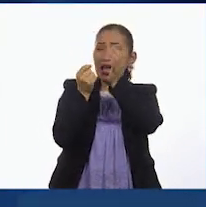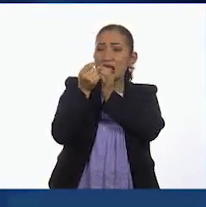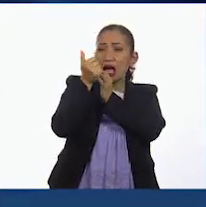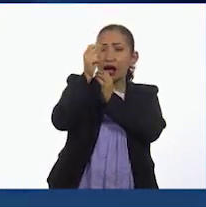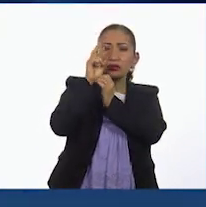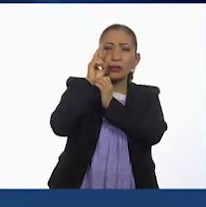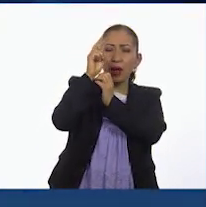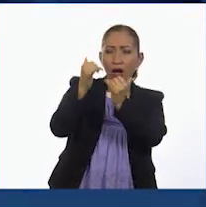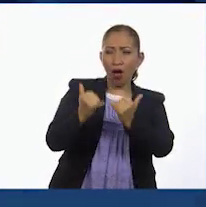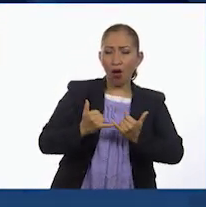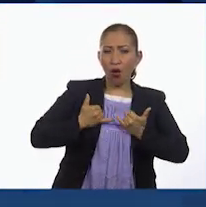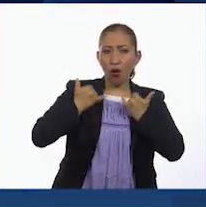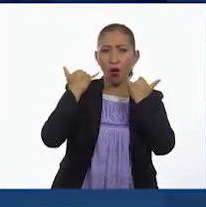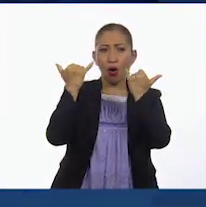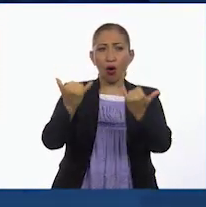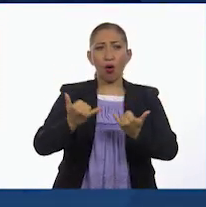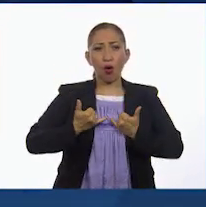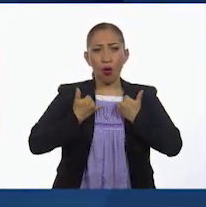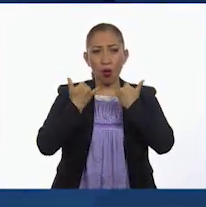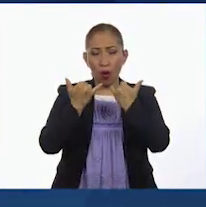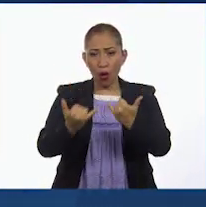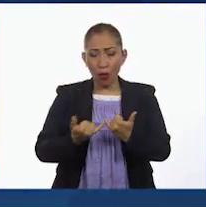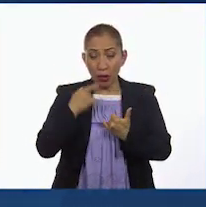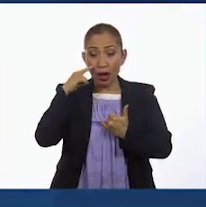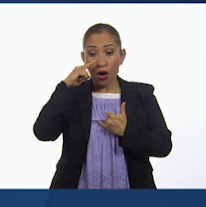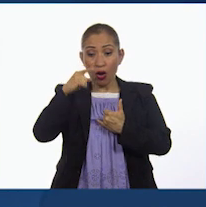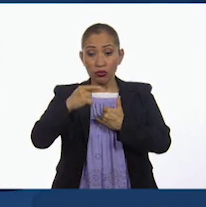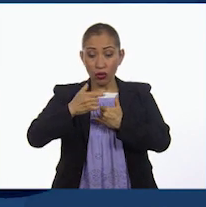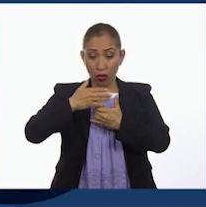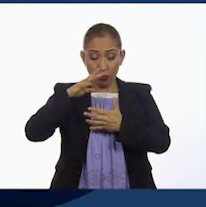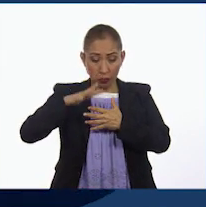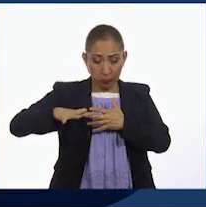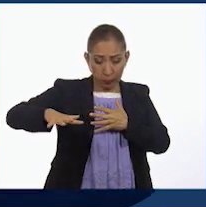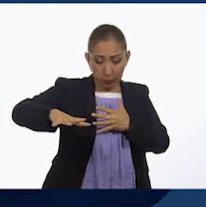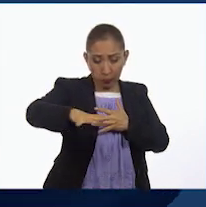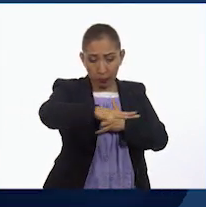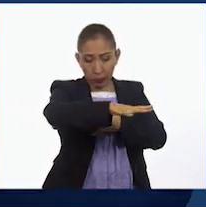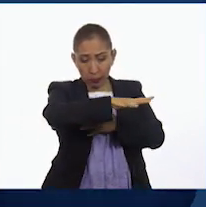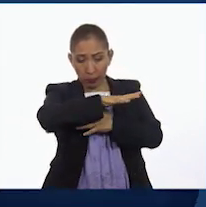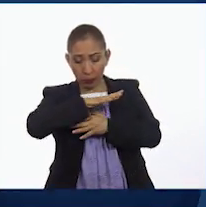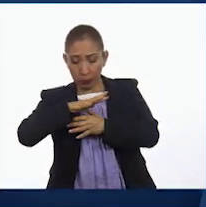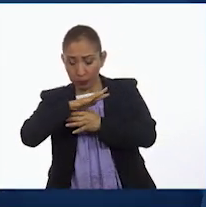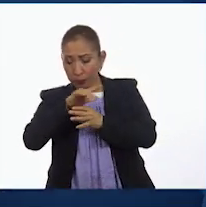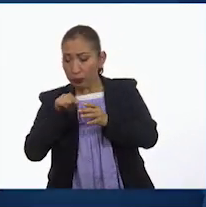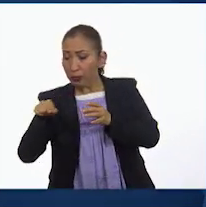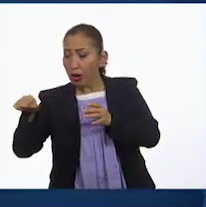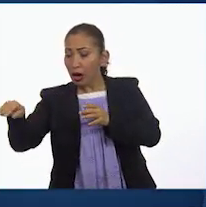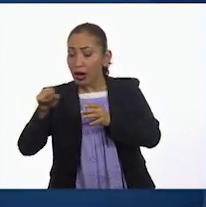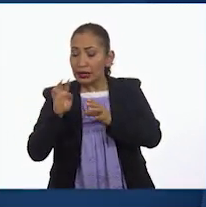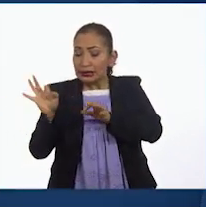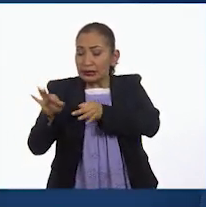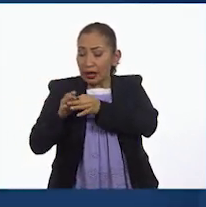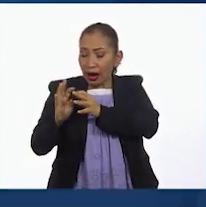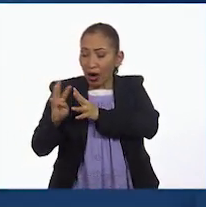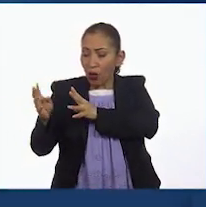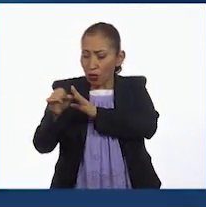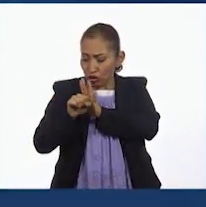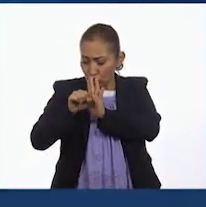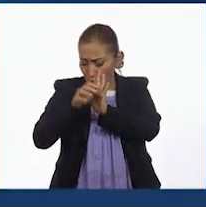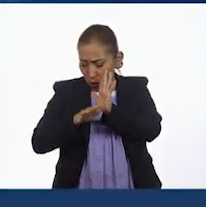alta acacia espigada y joven deja contra el muro bajo que a sus espaldas la cerca, una